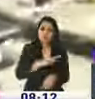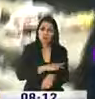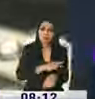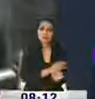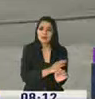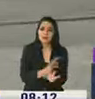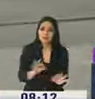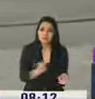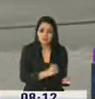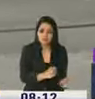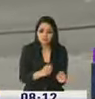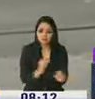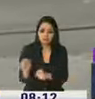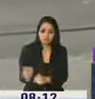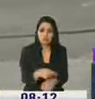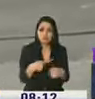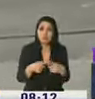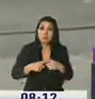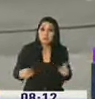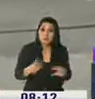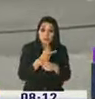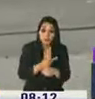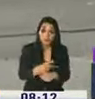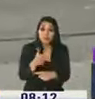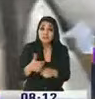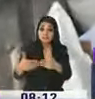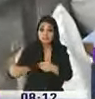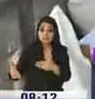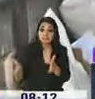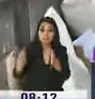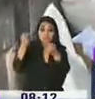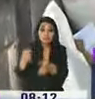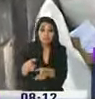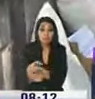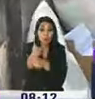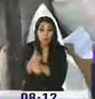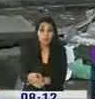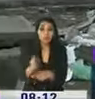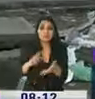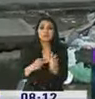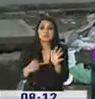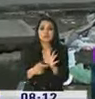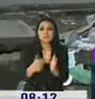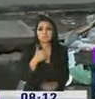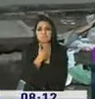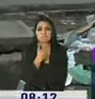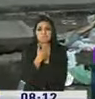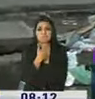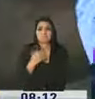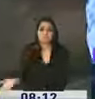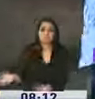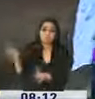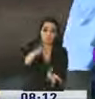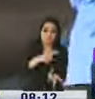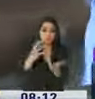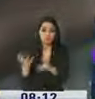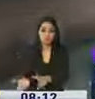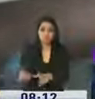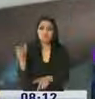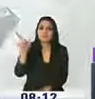limpieza en la ciudad. Sin embargo, la falta de cuidado de los contenedores ha provocado un desequilibrio entre lo que se debe recoger y la